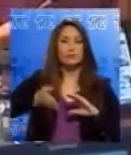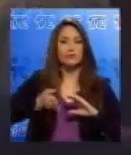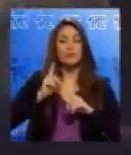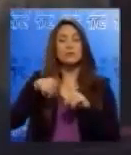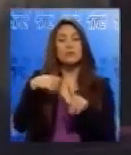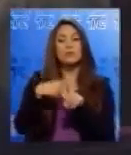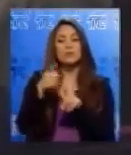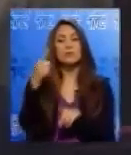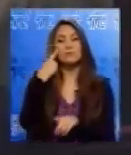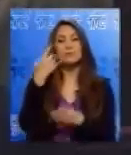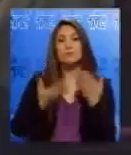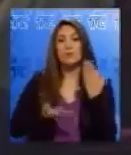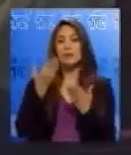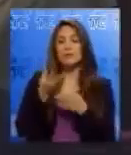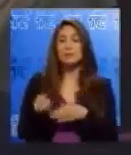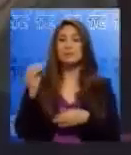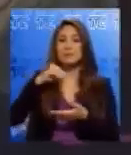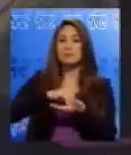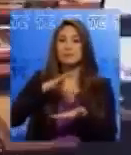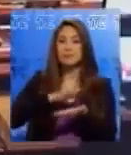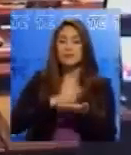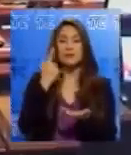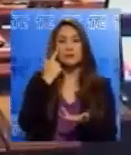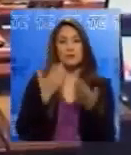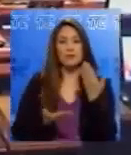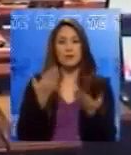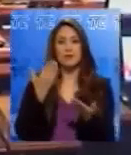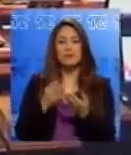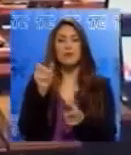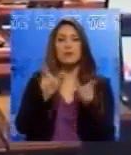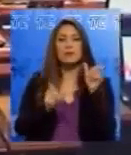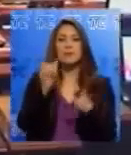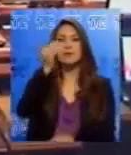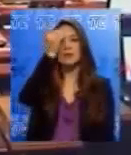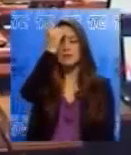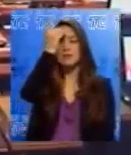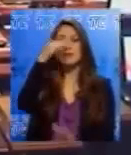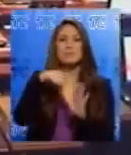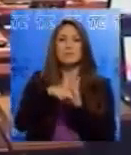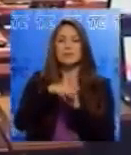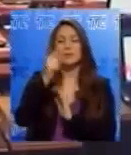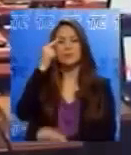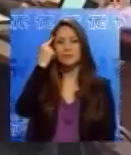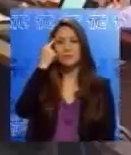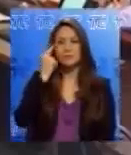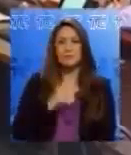prevén la posibilidad de incluir dentro de esta normativa a los deudores del Banco del Estado.